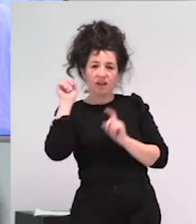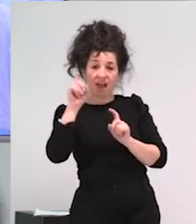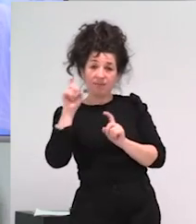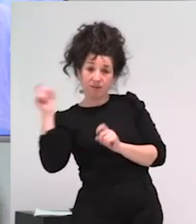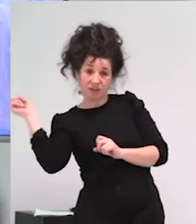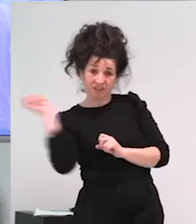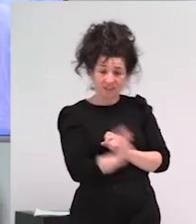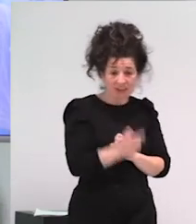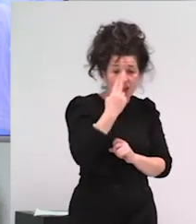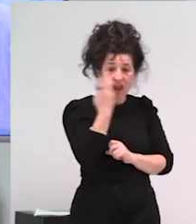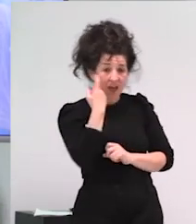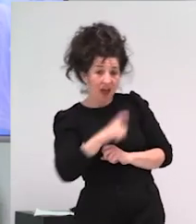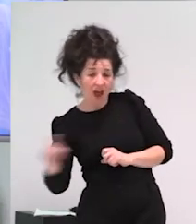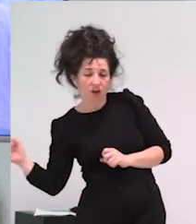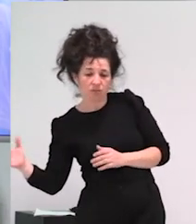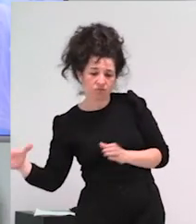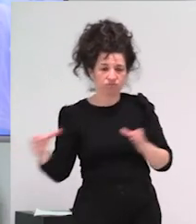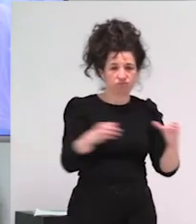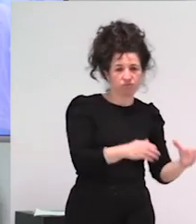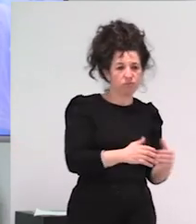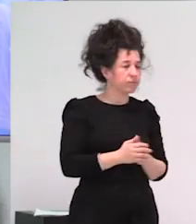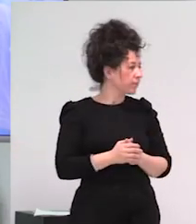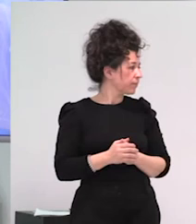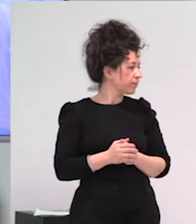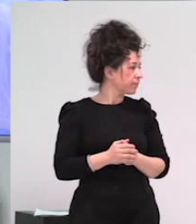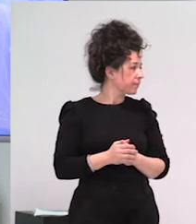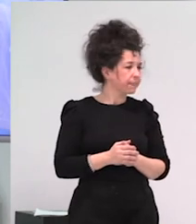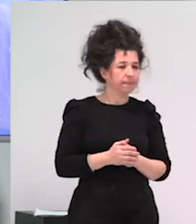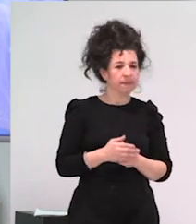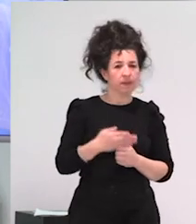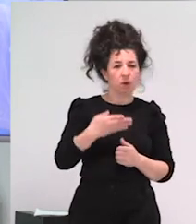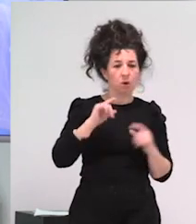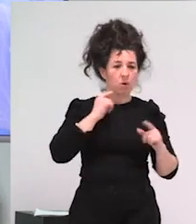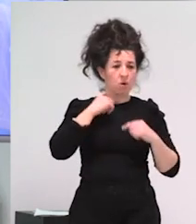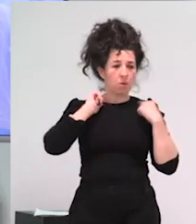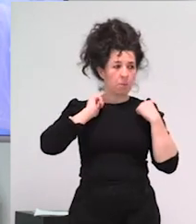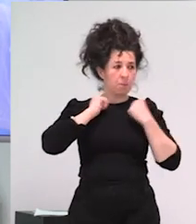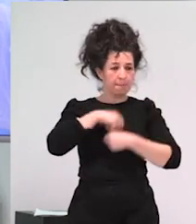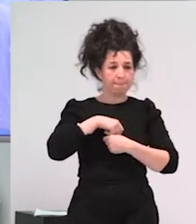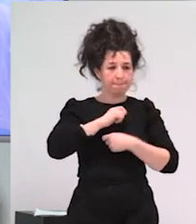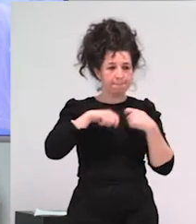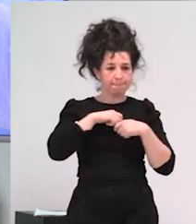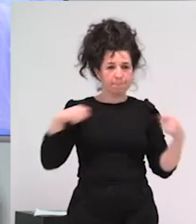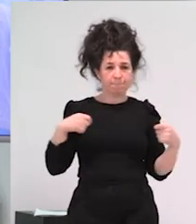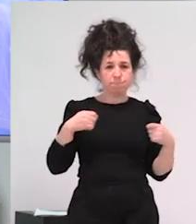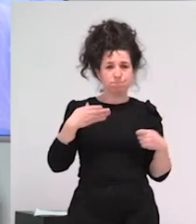alumnos, venían SPLAIS y CAOS, que traducción Boy Scouts, queda como muy americano, pero